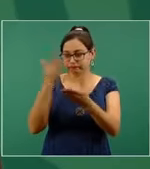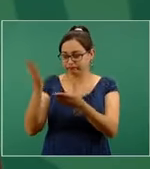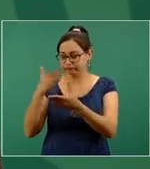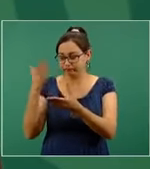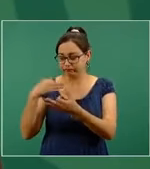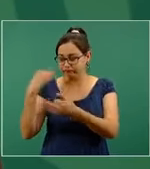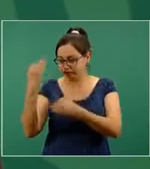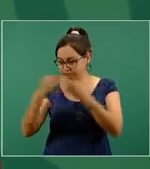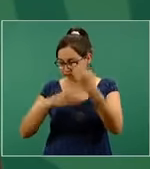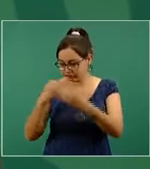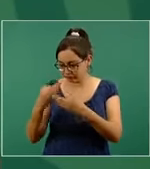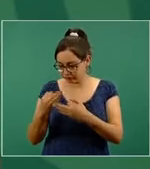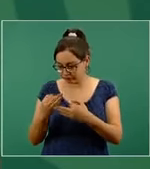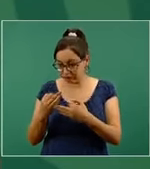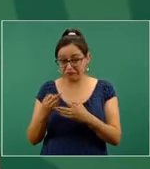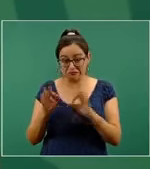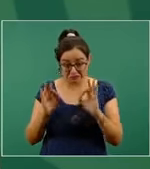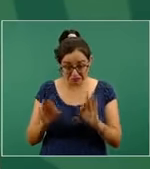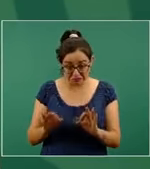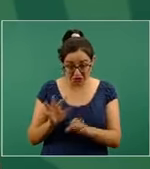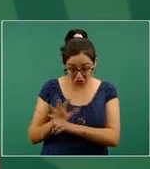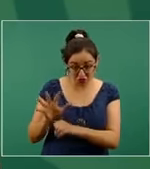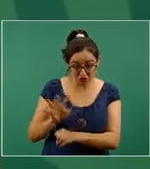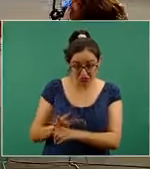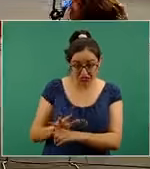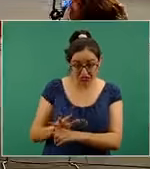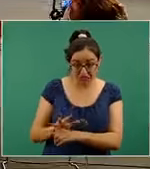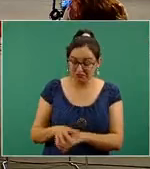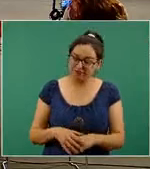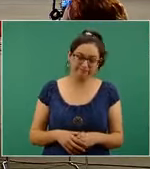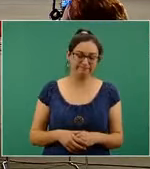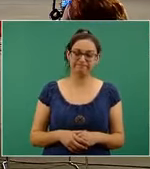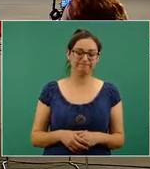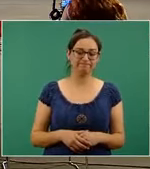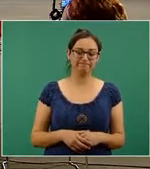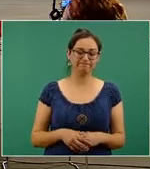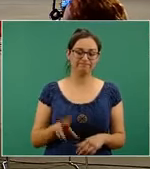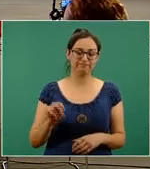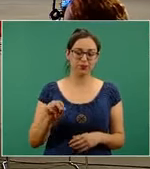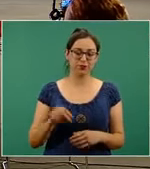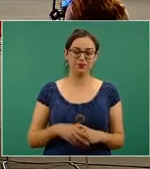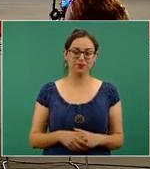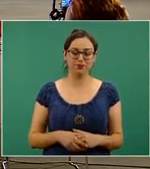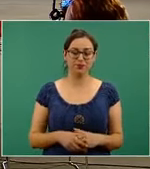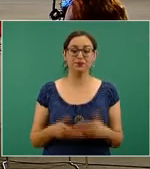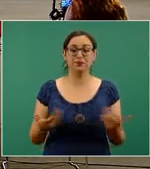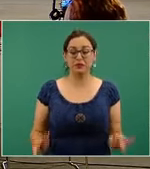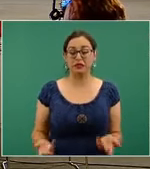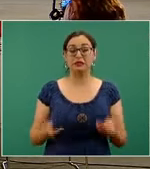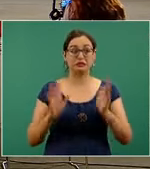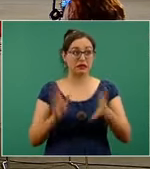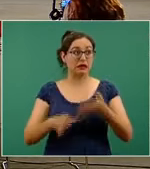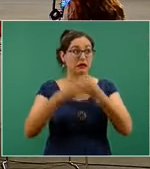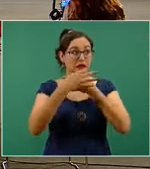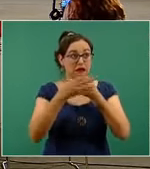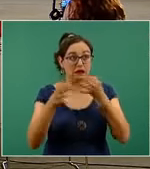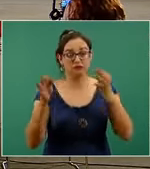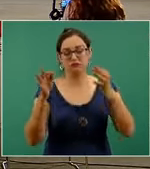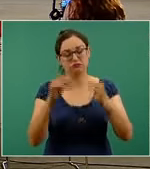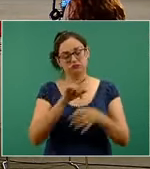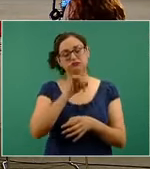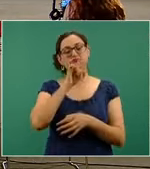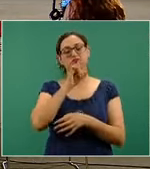producido, no han llegado a ser lo suficiente para tener o llegar al punto de una recomendación oficial.